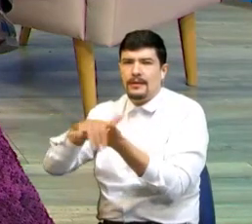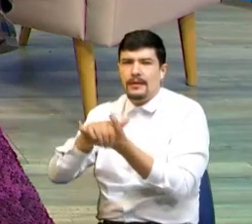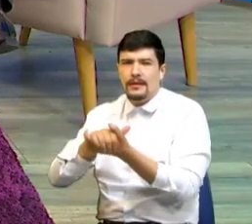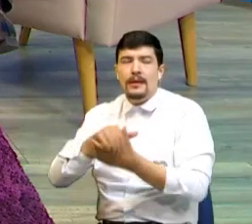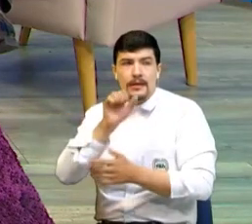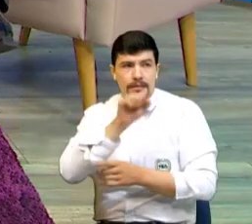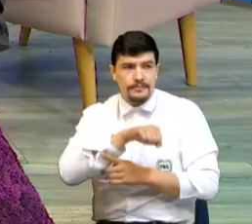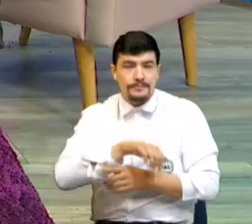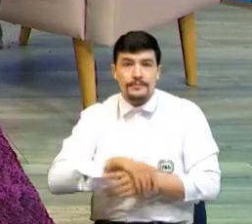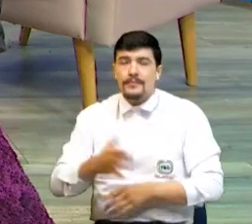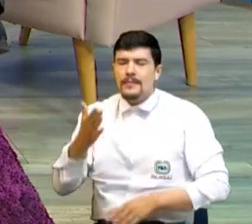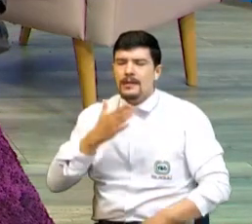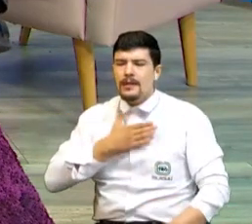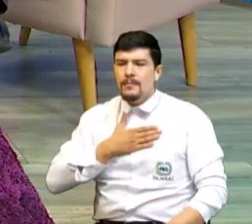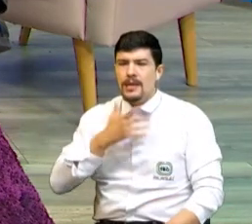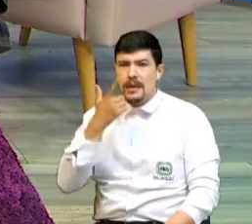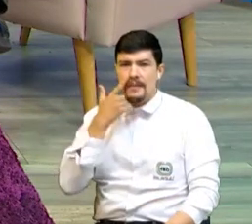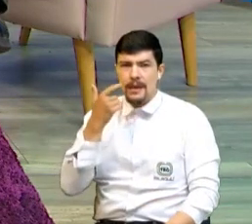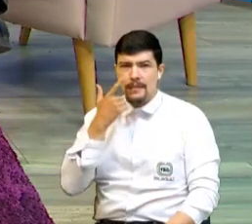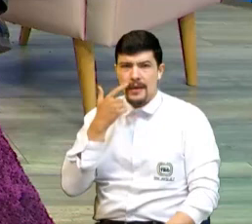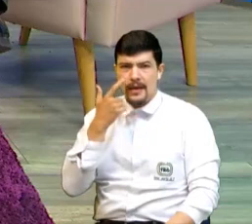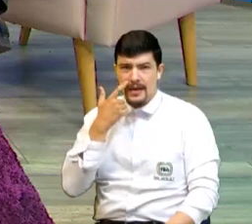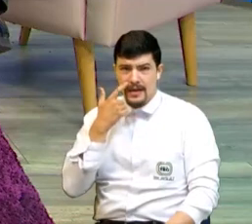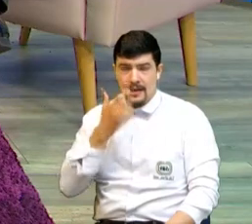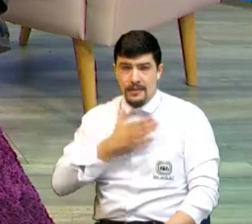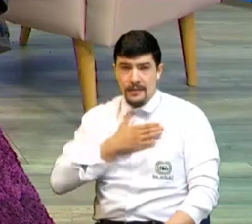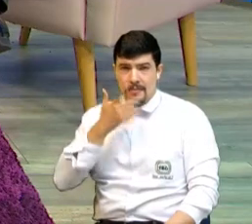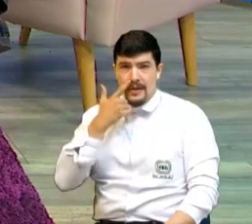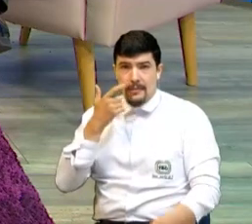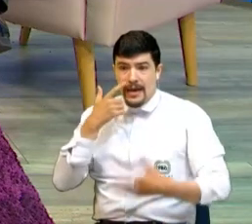Sí. Mi papá era dueño de prostíbulos